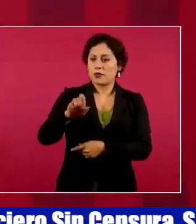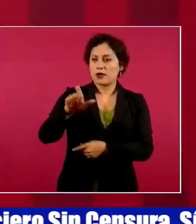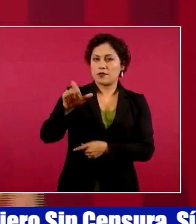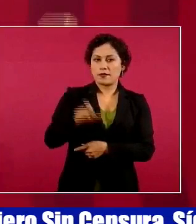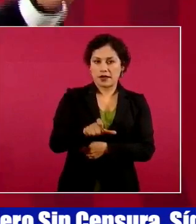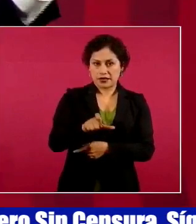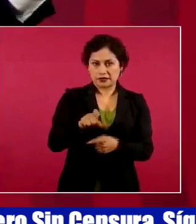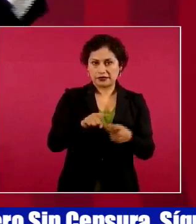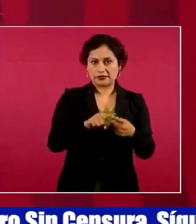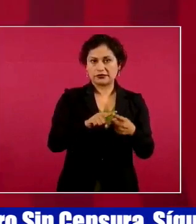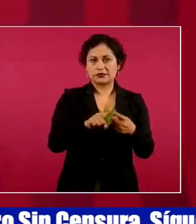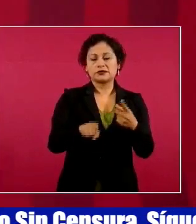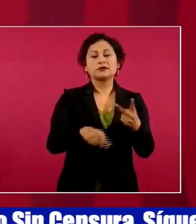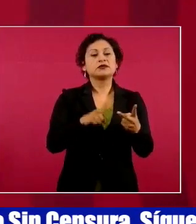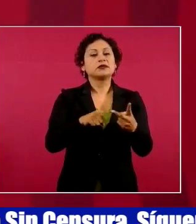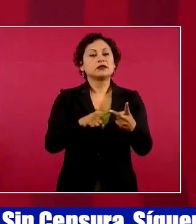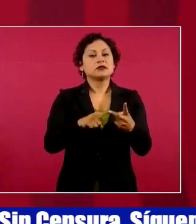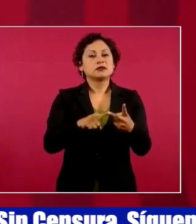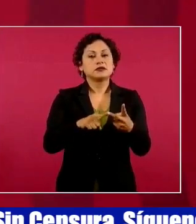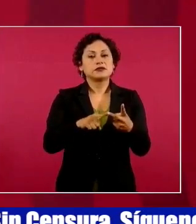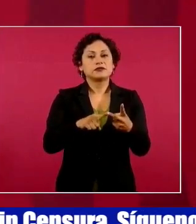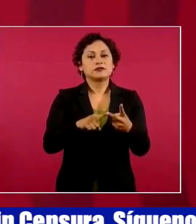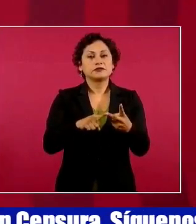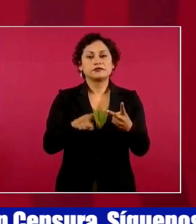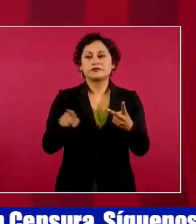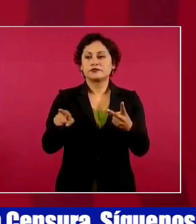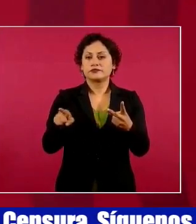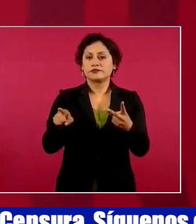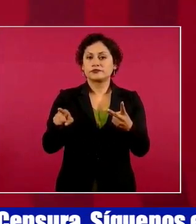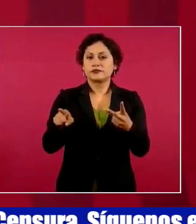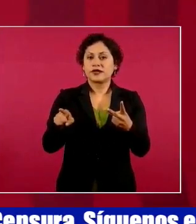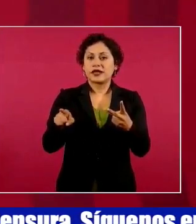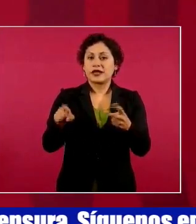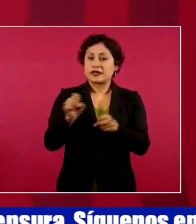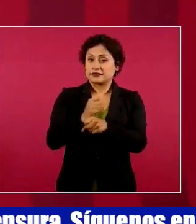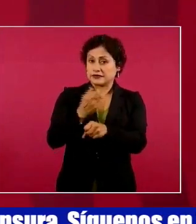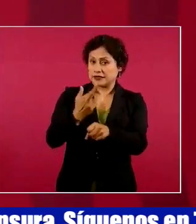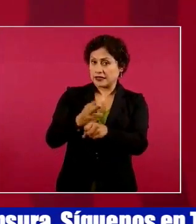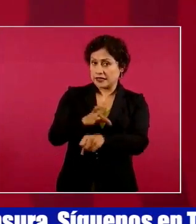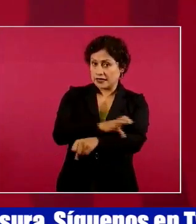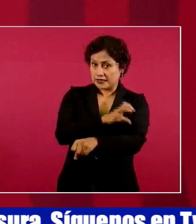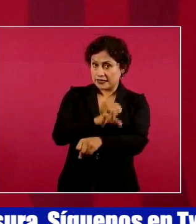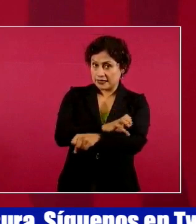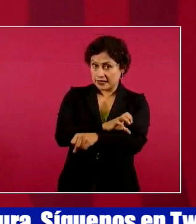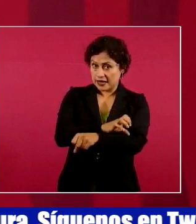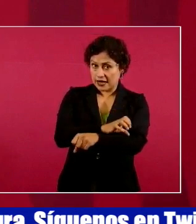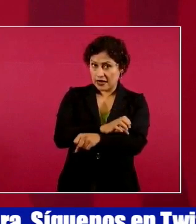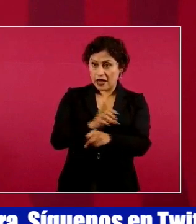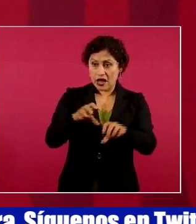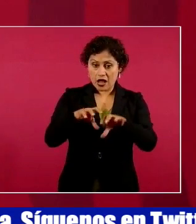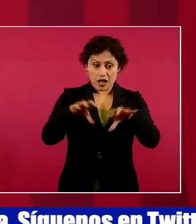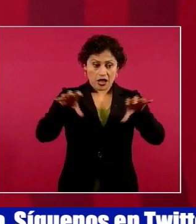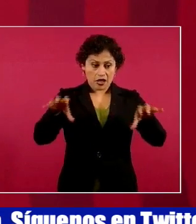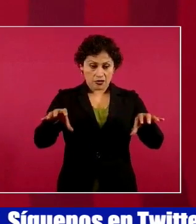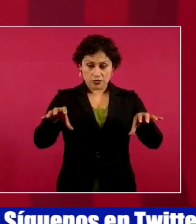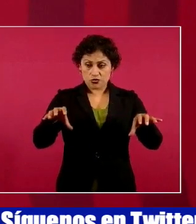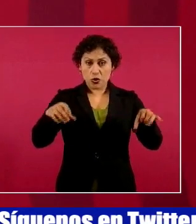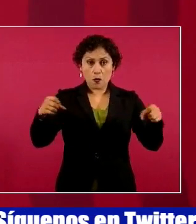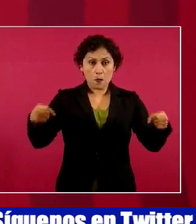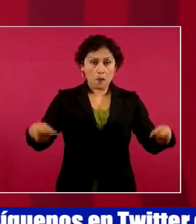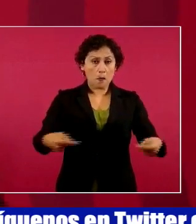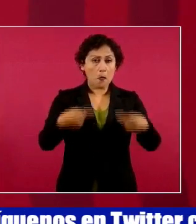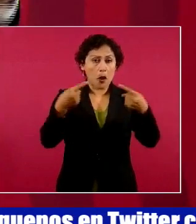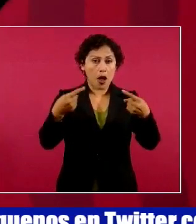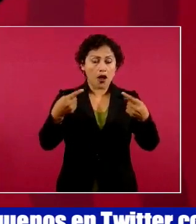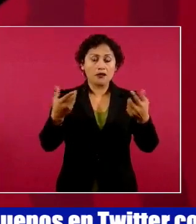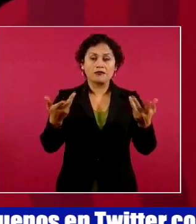no somos periodistas, pues se sienten desplazados cuando hay cosas extraordinarias que se plantean y analizan en las redes